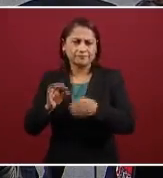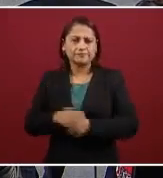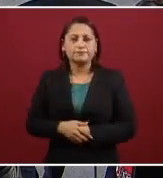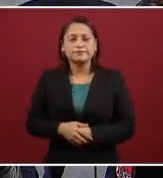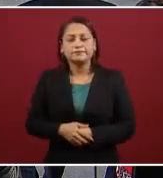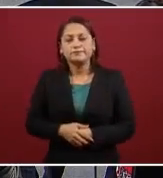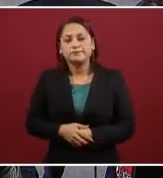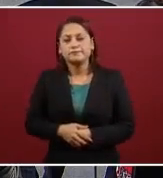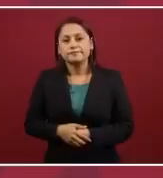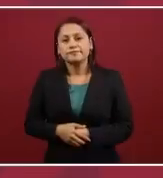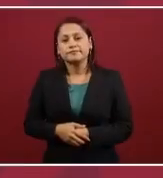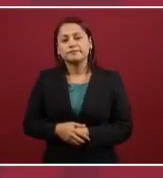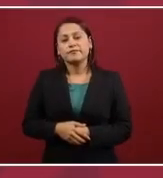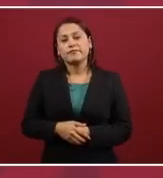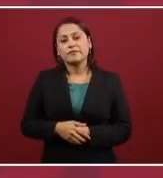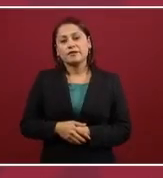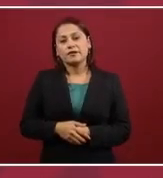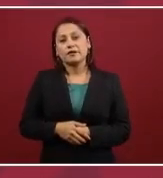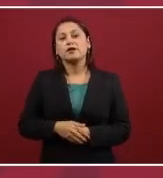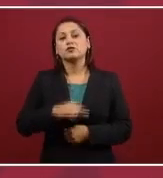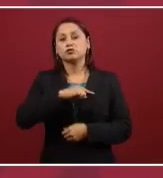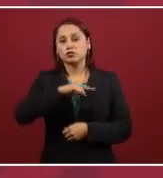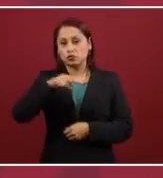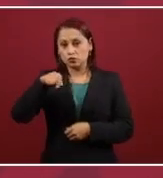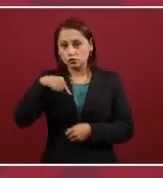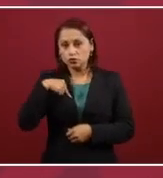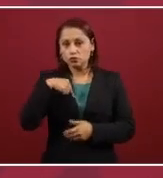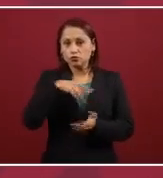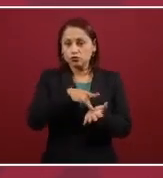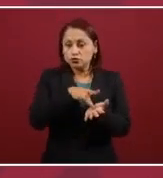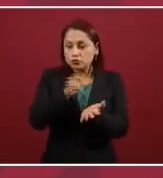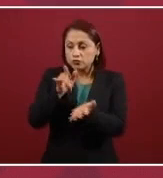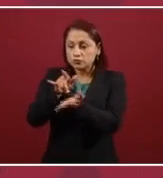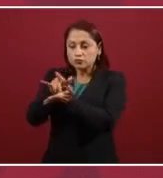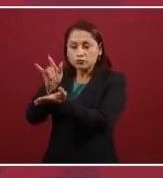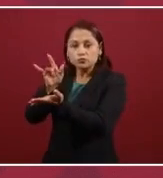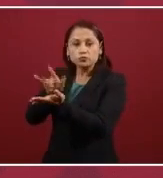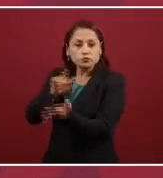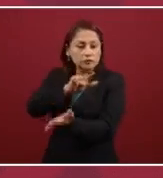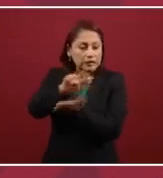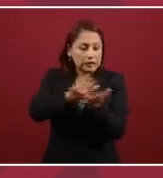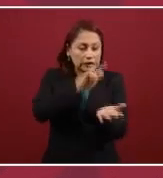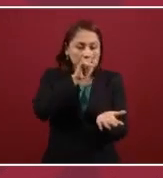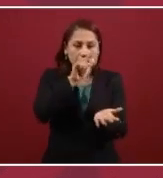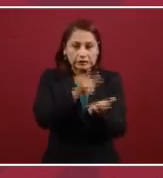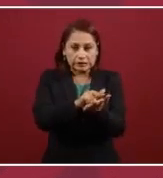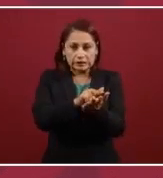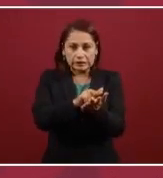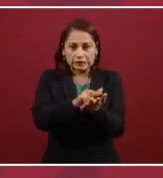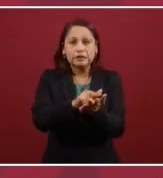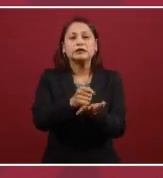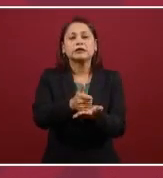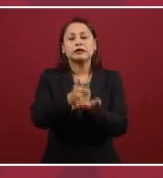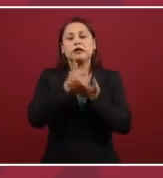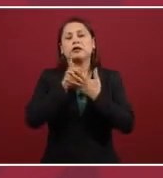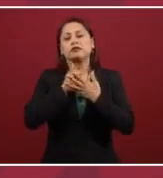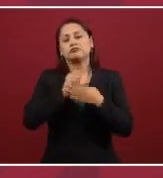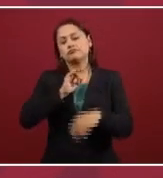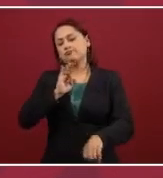usar todos los instrumentos que la ley nos da, en ambos casos, como ya aquí se explicó, para defender los intereses legítimos